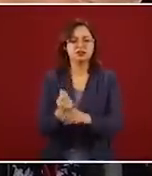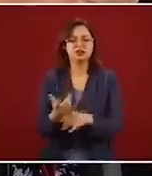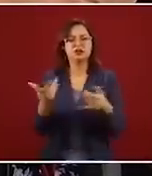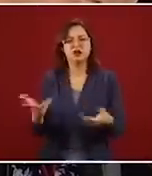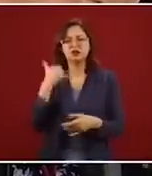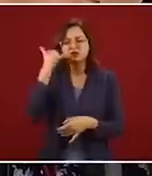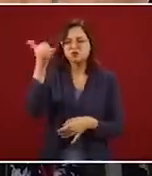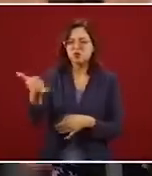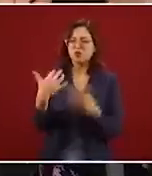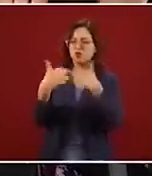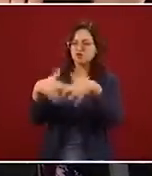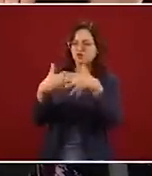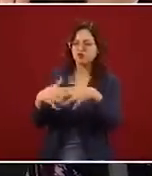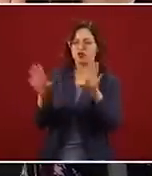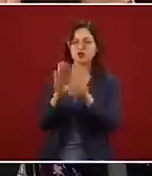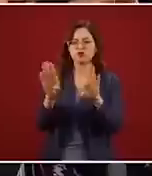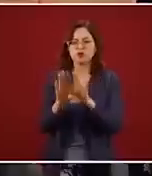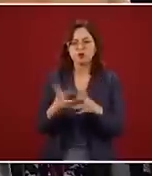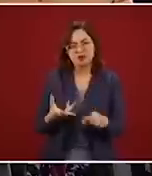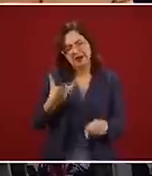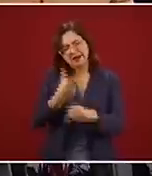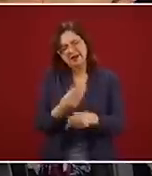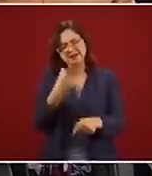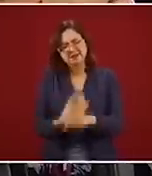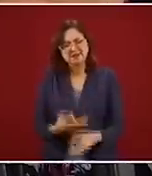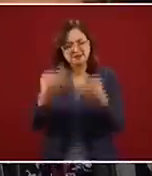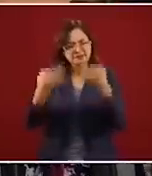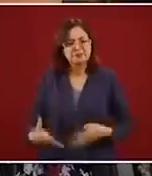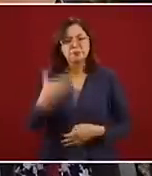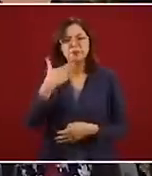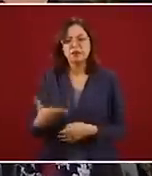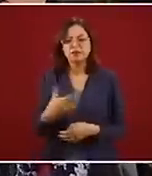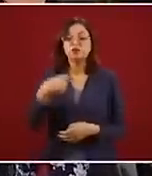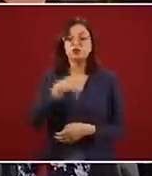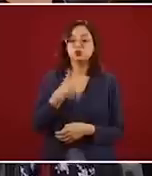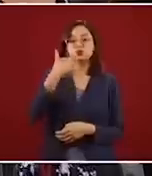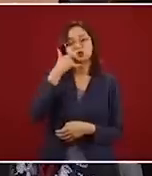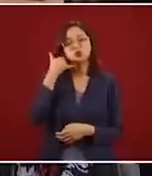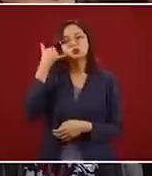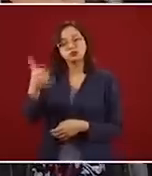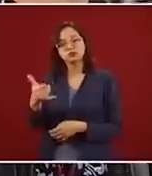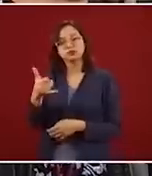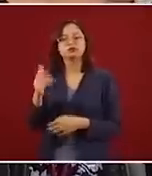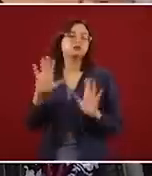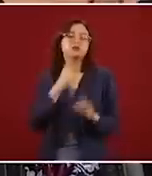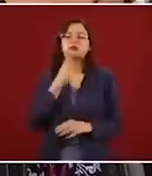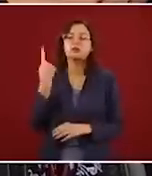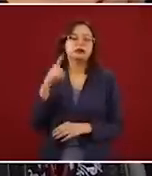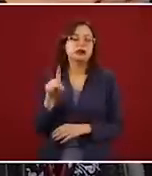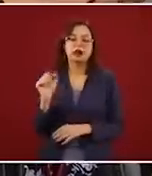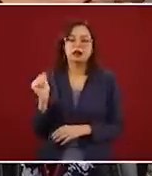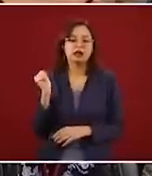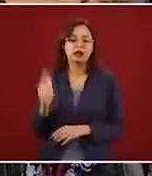funciona? ¿Cómo lo están ustedes afinando, como usted ahorita lo está comentando, el procedimiento? Yo llamo y tengo alguna queja